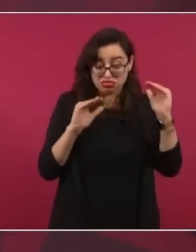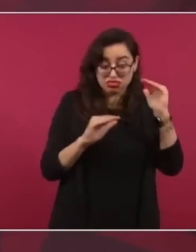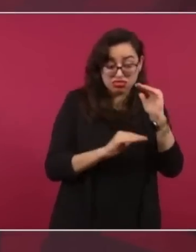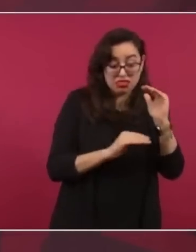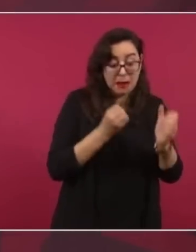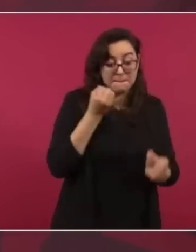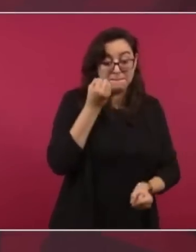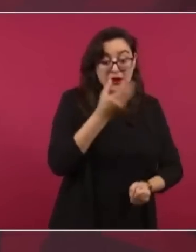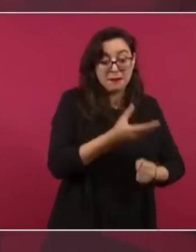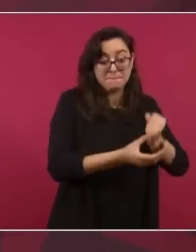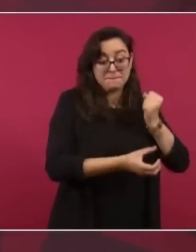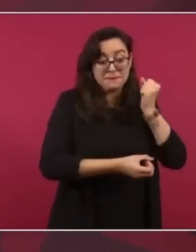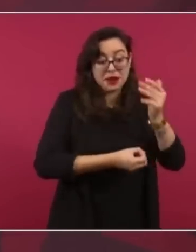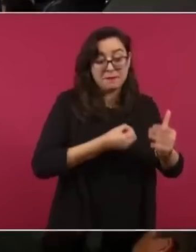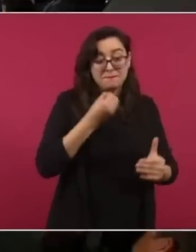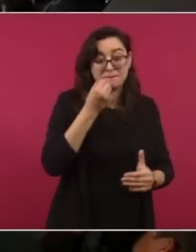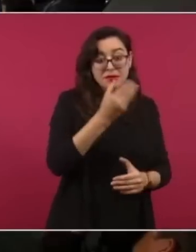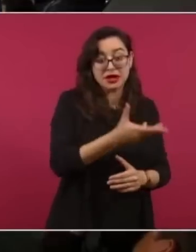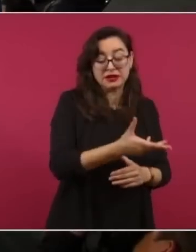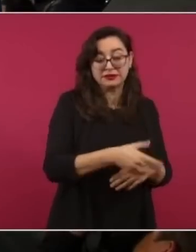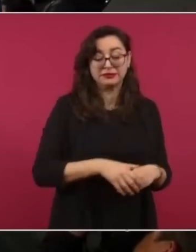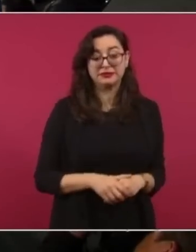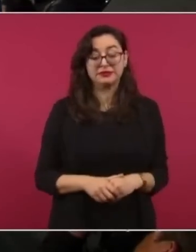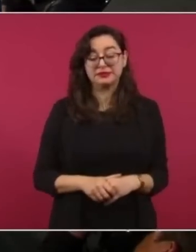sometido a una oligarquía,